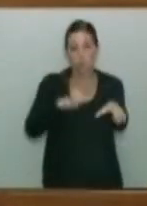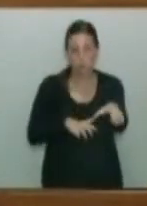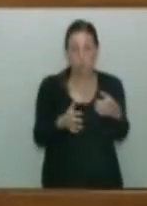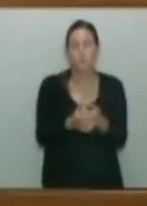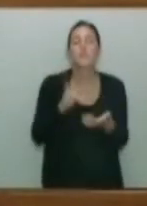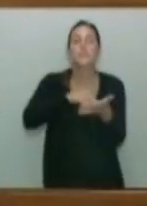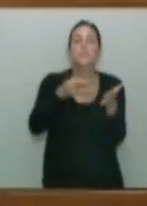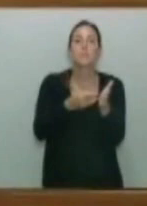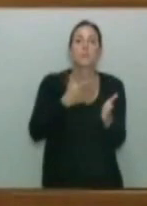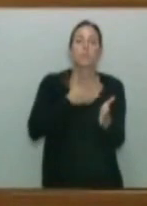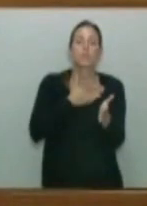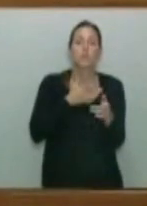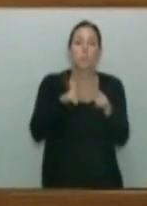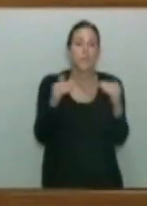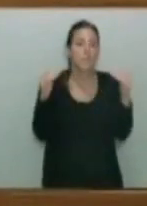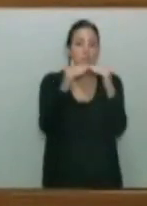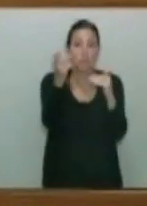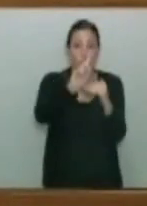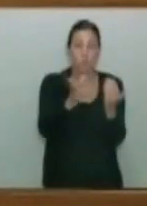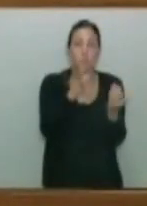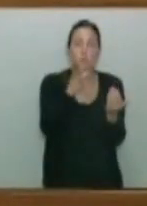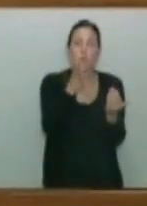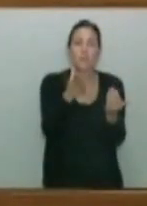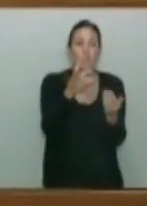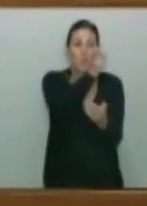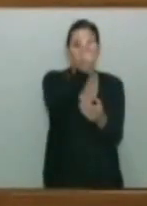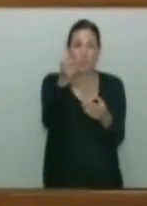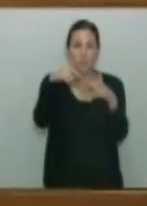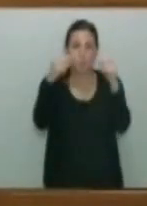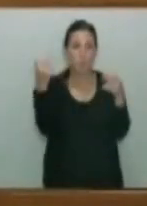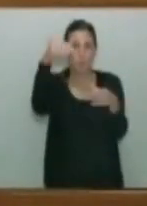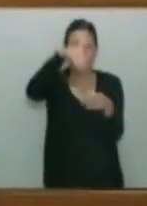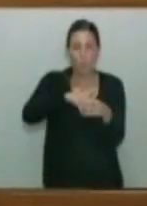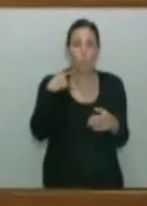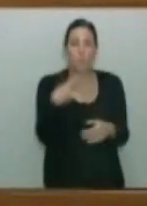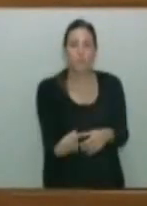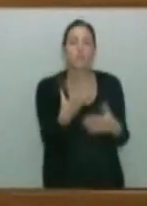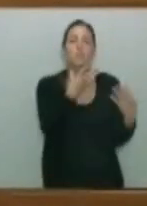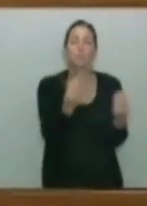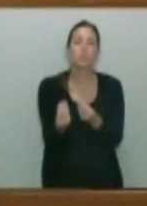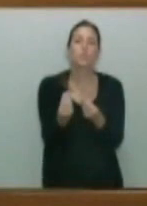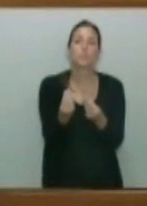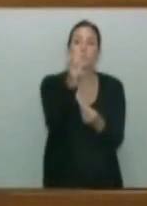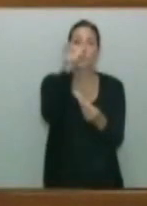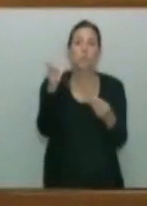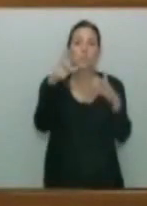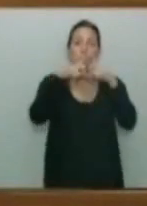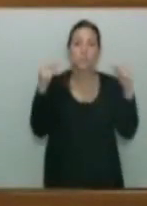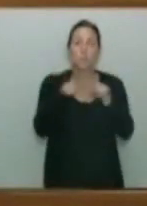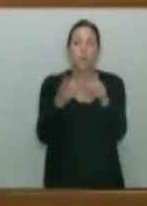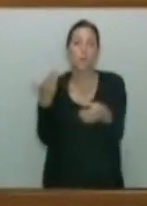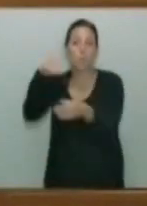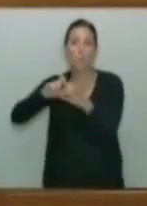Y nuestro sistema no es proporcional, y no es proporcional porque se pierde el voto de muchos asturianos. El voto de muchos asturianos que, habiendo votado a partidos que superan